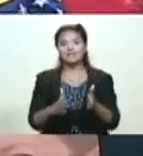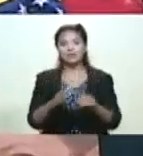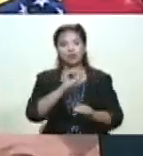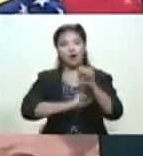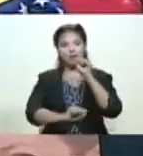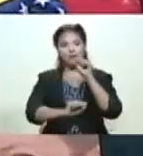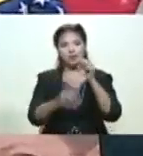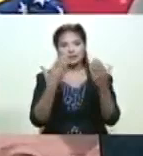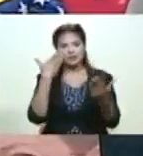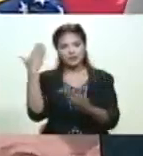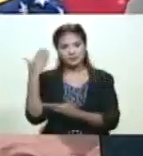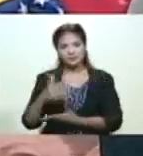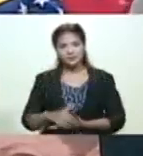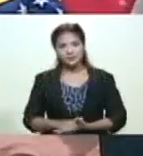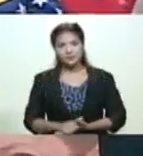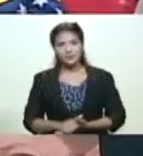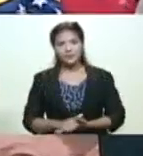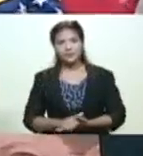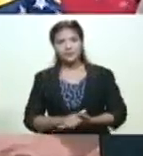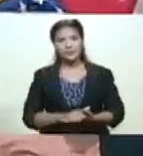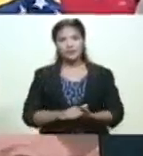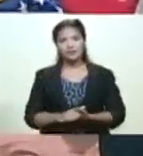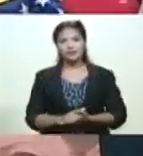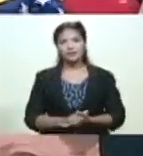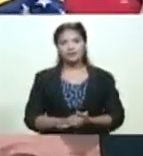Padrino López.